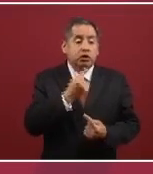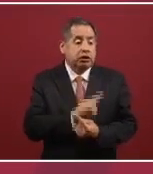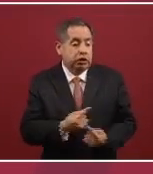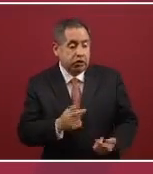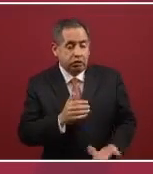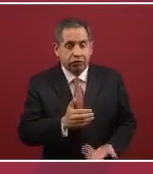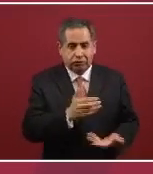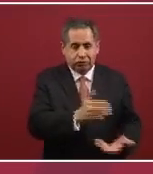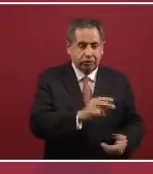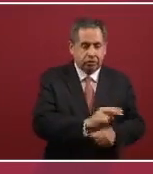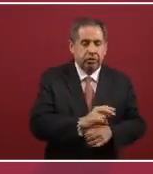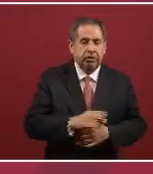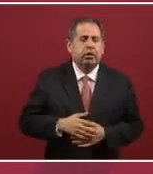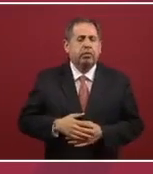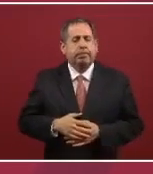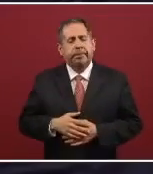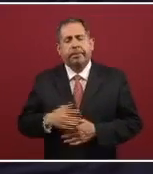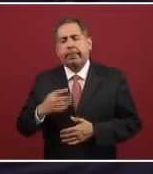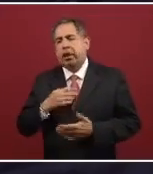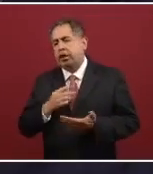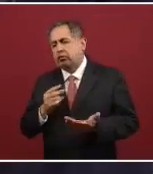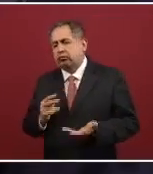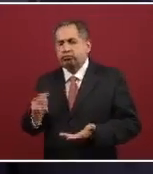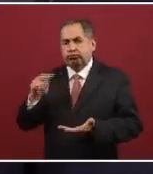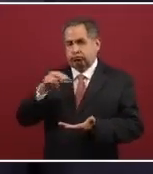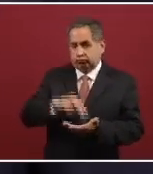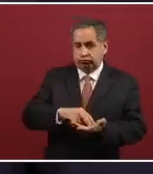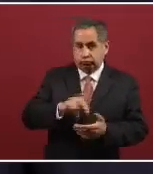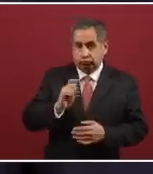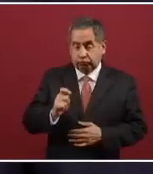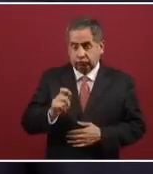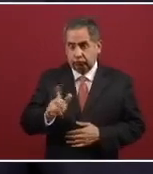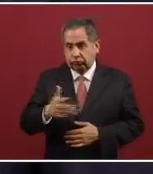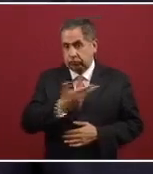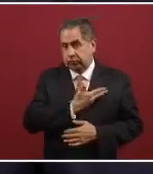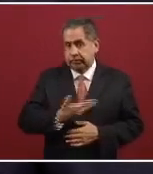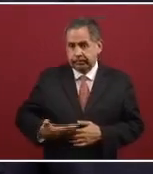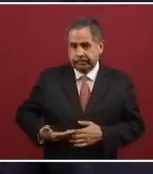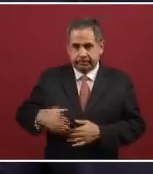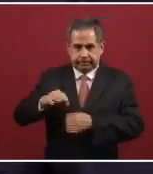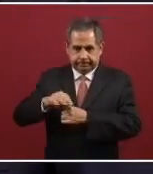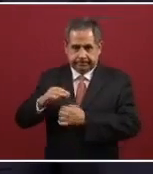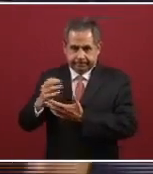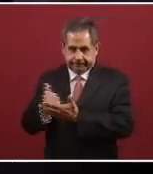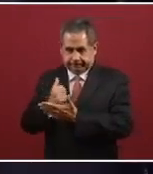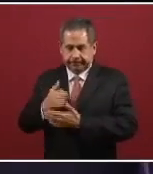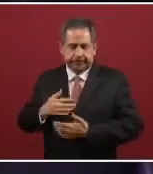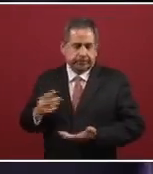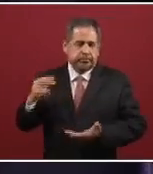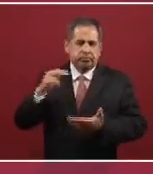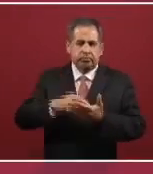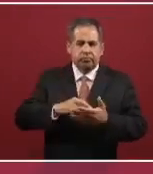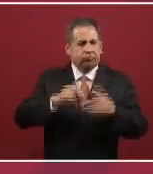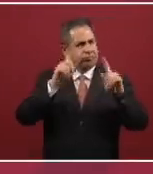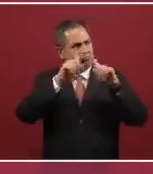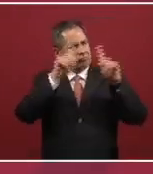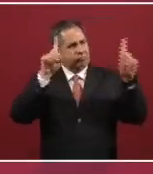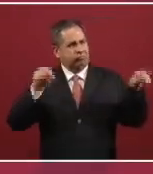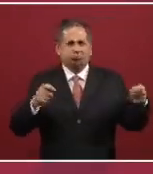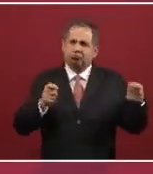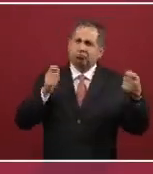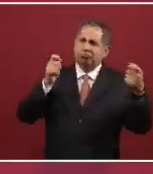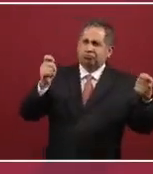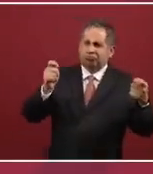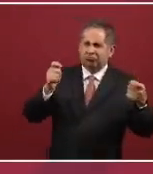Que iba yo a los actos ya como presidente electo y veía mantas